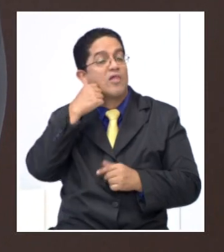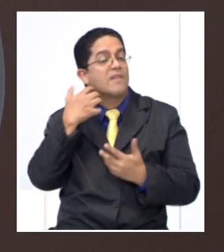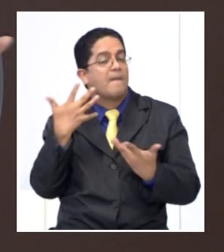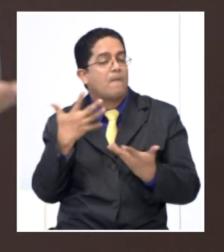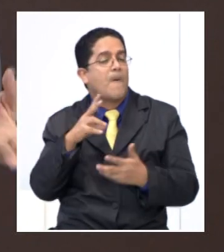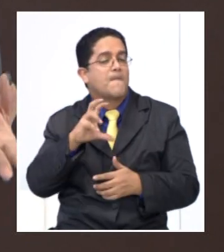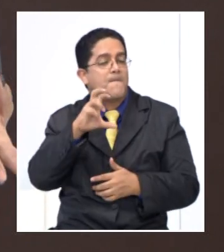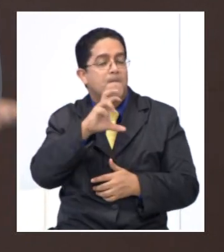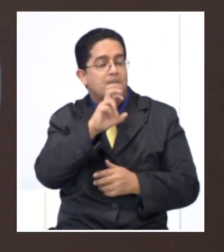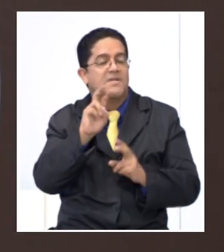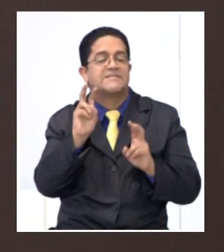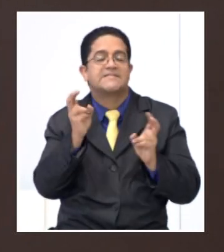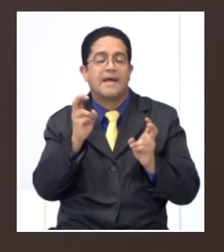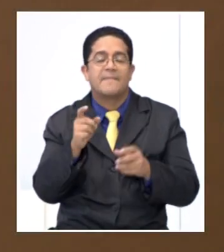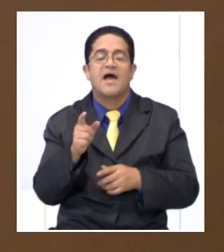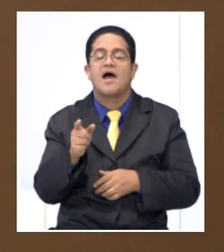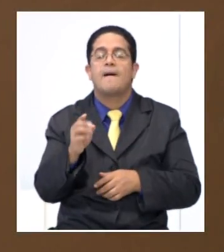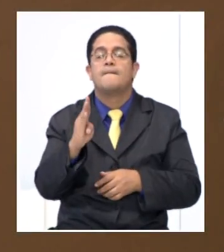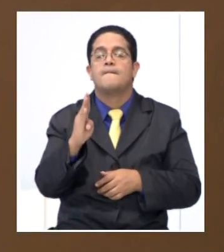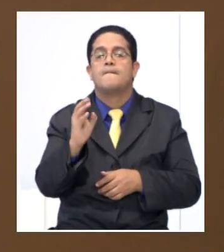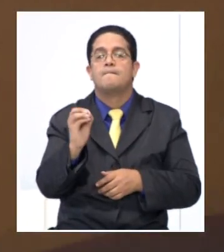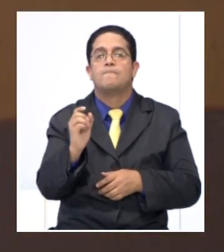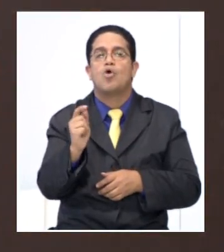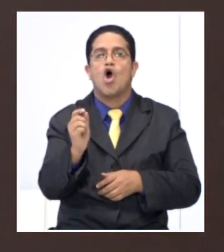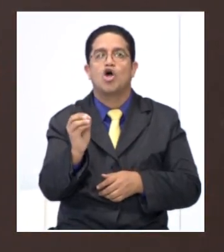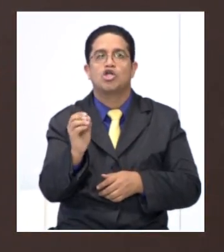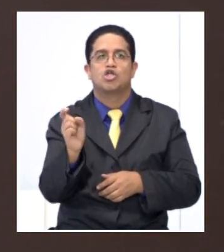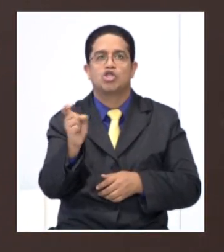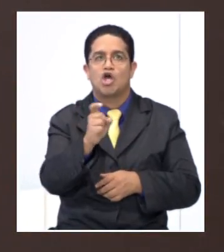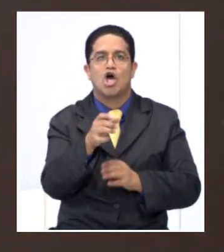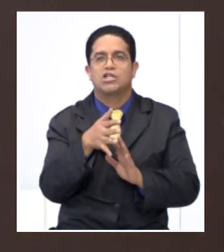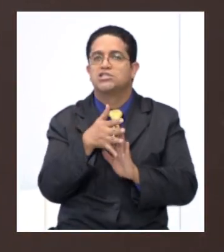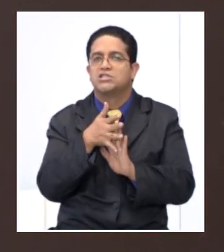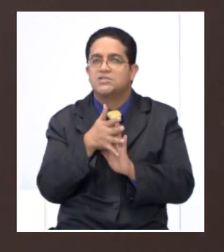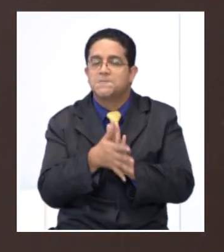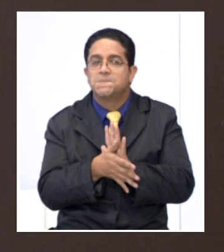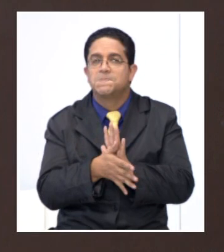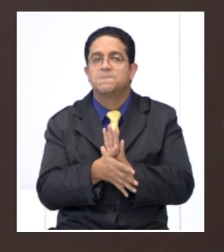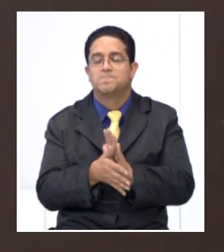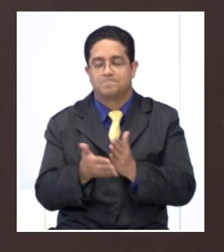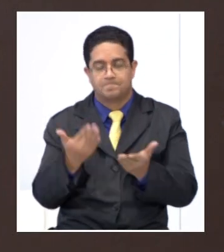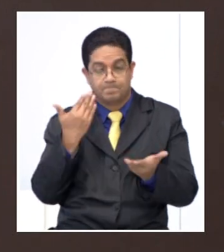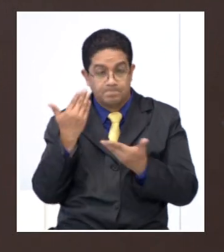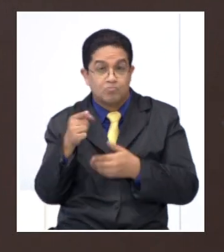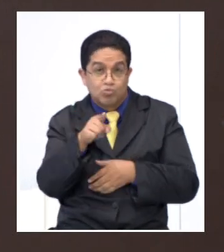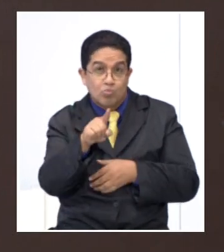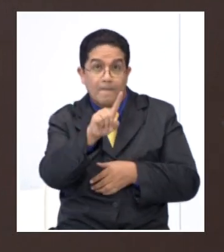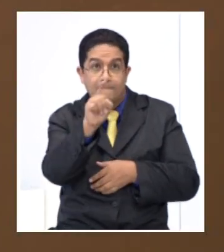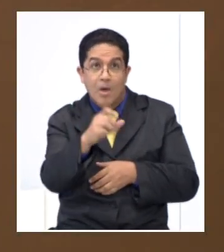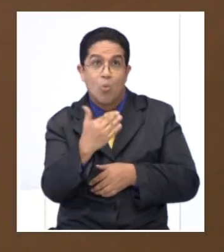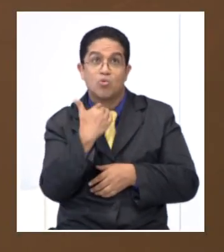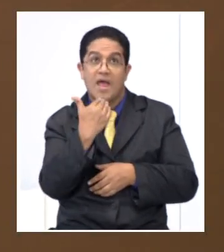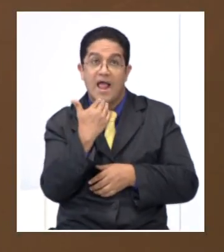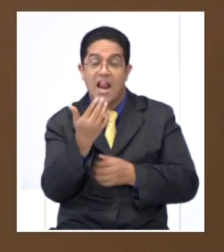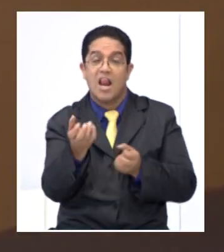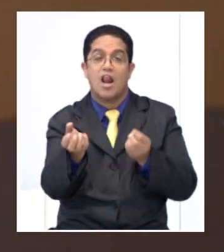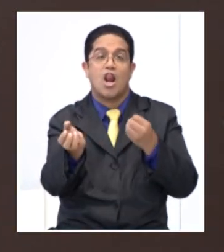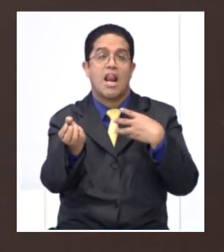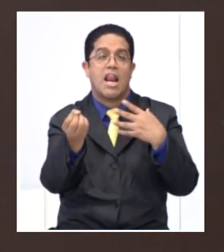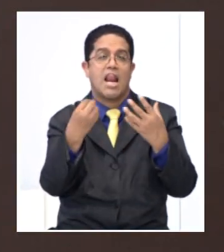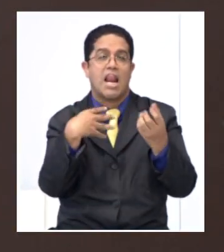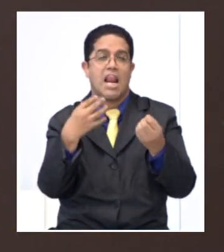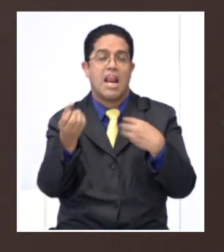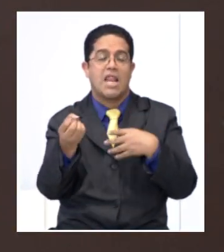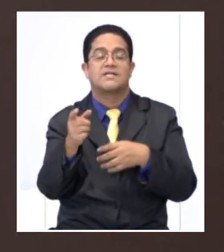toxina botulínica tipo A, conocida como Botox, en el tratamiento de medicina estética. Así que si tiene preguntas o comentarios, en las redes sociales